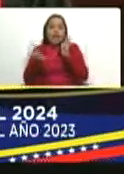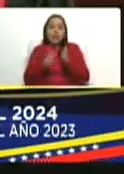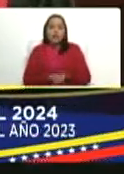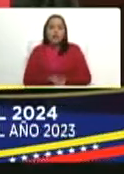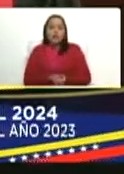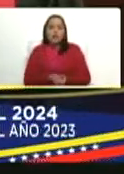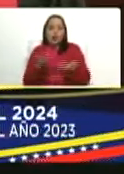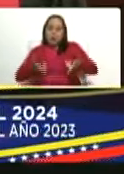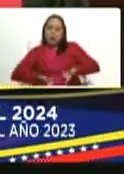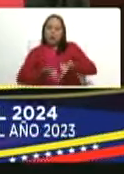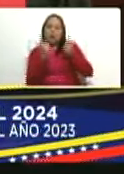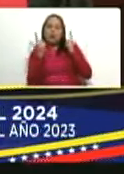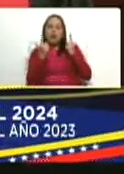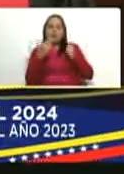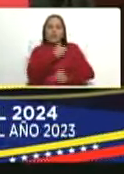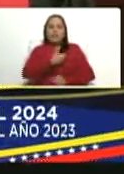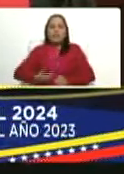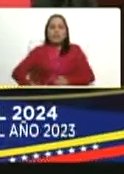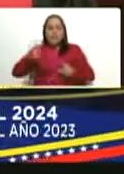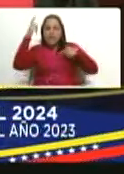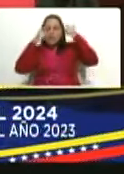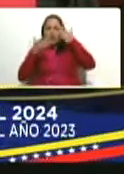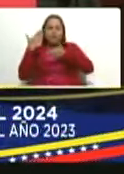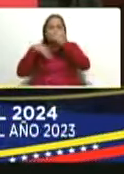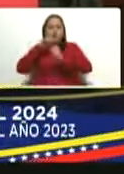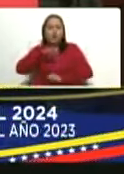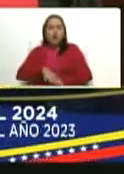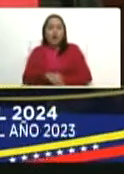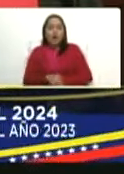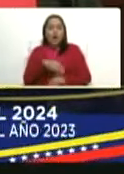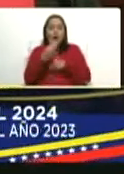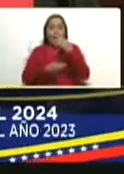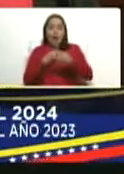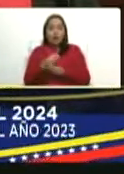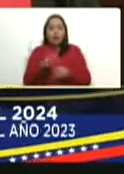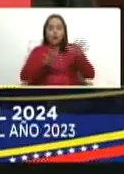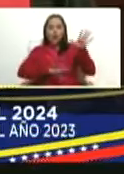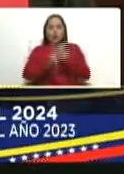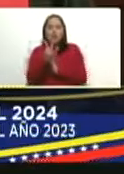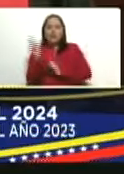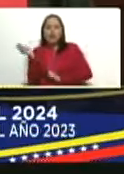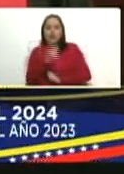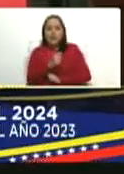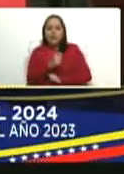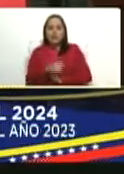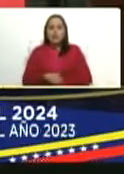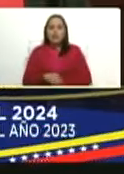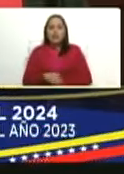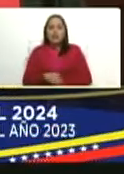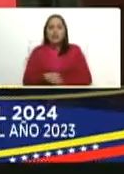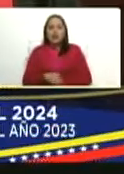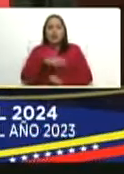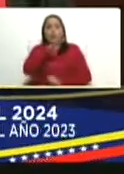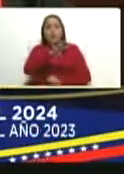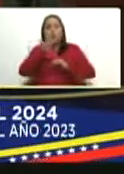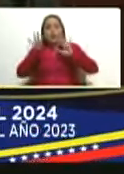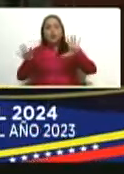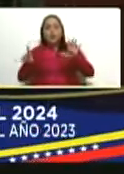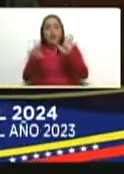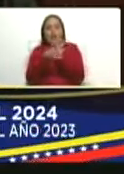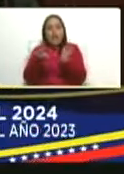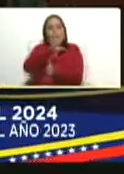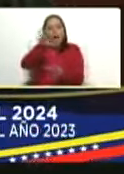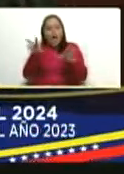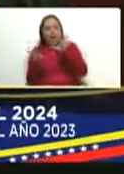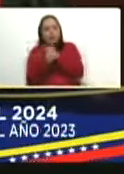habilitante que permitió al presidente Chávez promulgar durante 12 meses 49 leyes para adecuar al